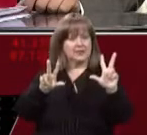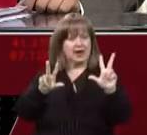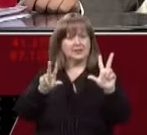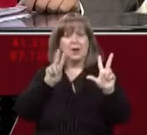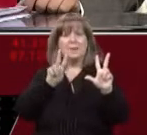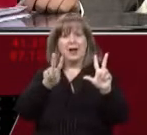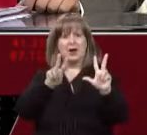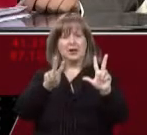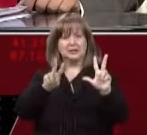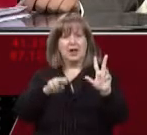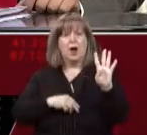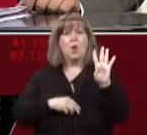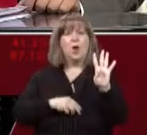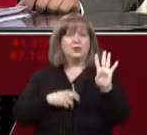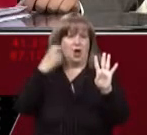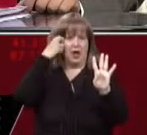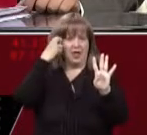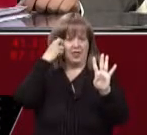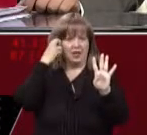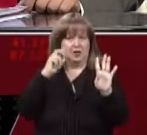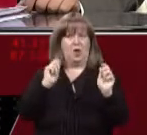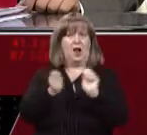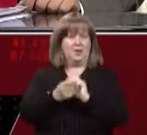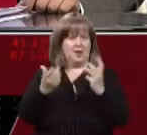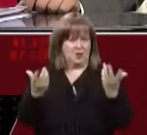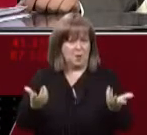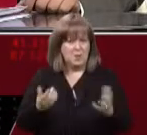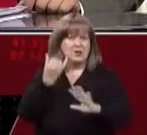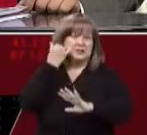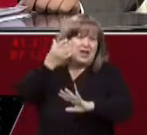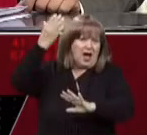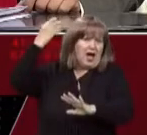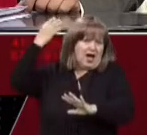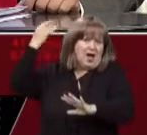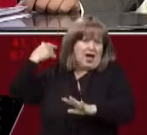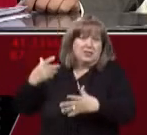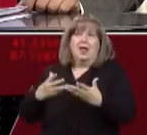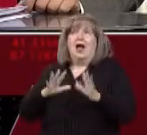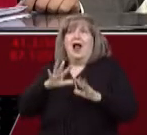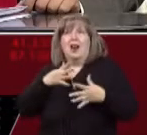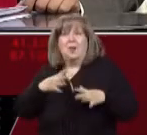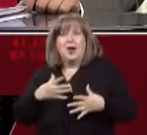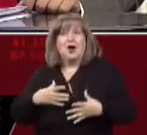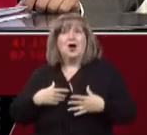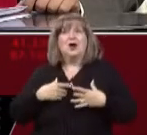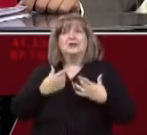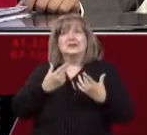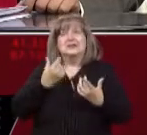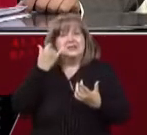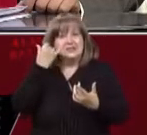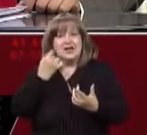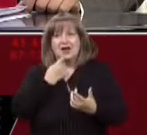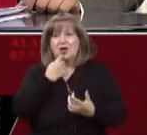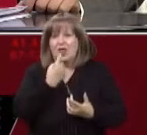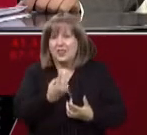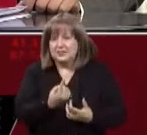Años atrás podían haber jueces con algunas afinidades políticas, pero se escondía eso,